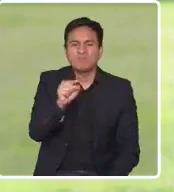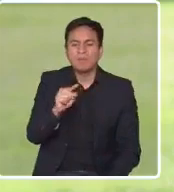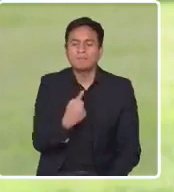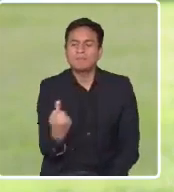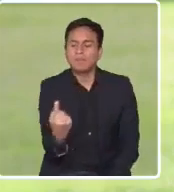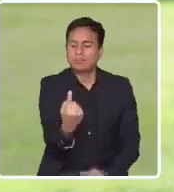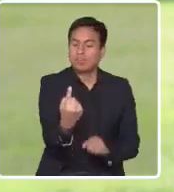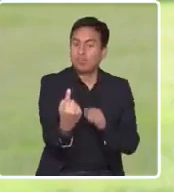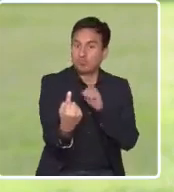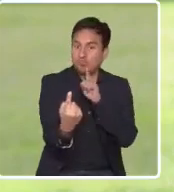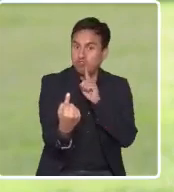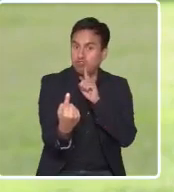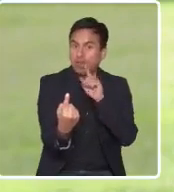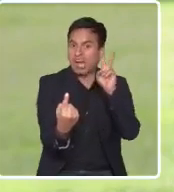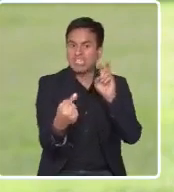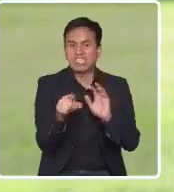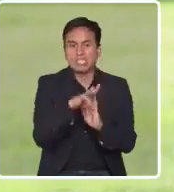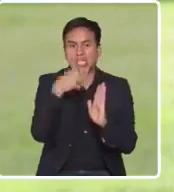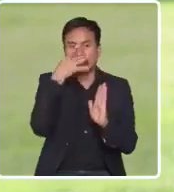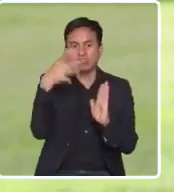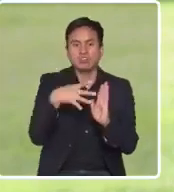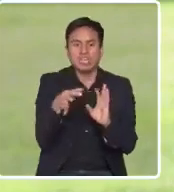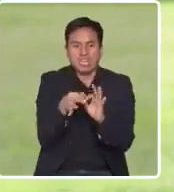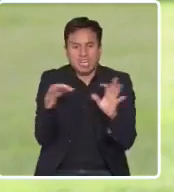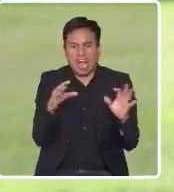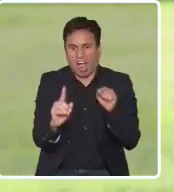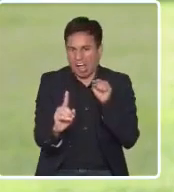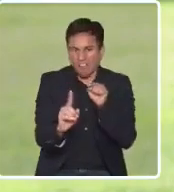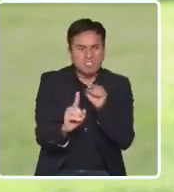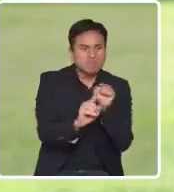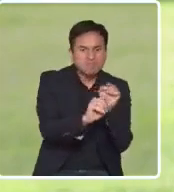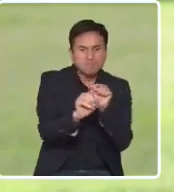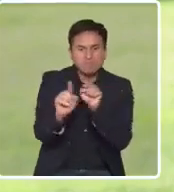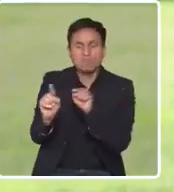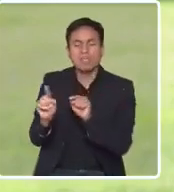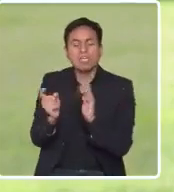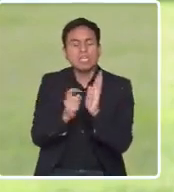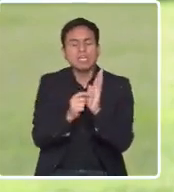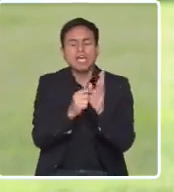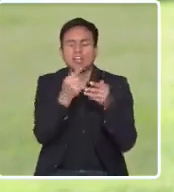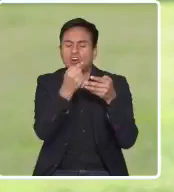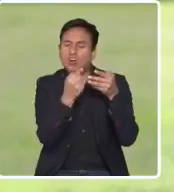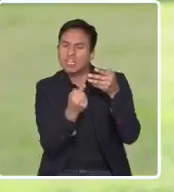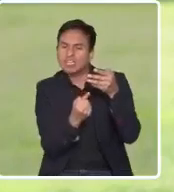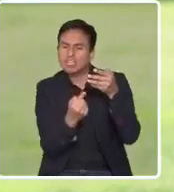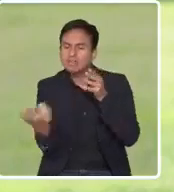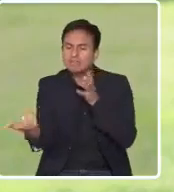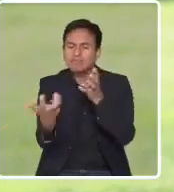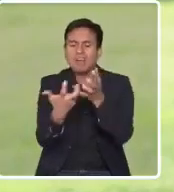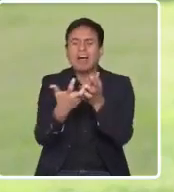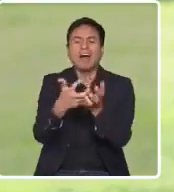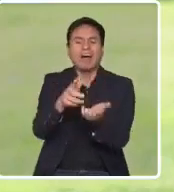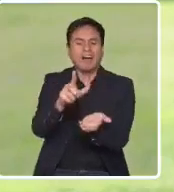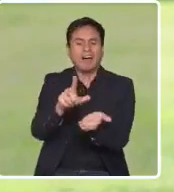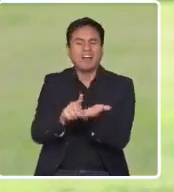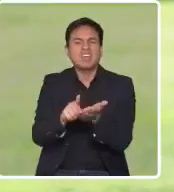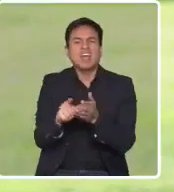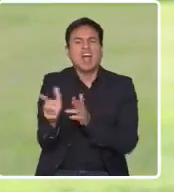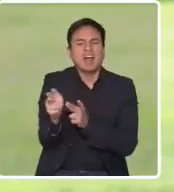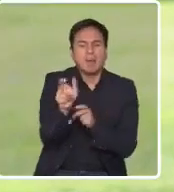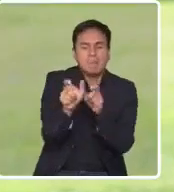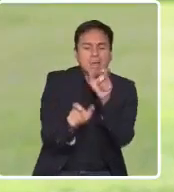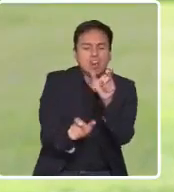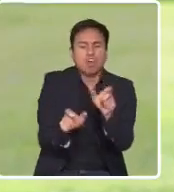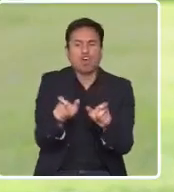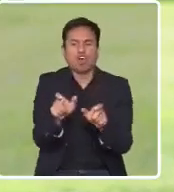circulan personas que han tenido compromiso en delitos graves, donde tenemos indicadores que nos hacen ver que convergen ahí la presencia de armas, personas